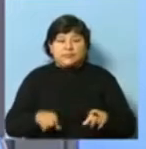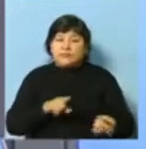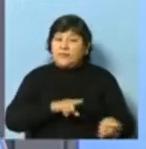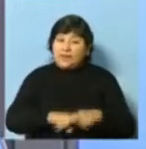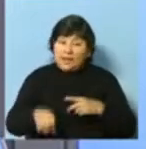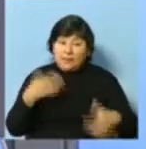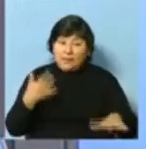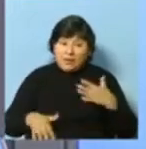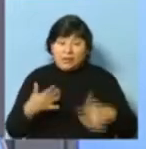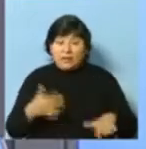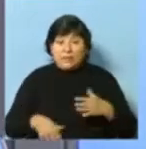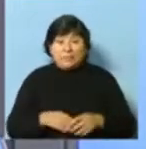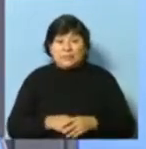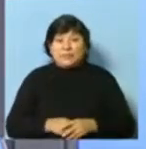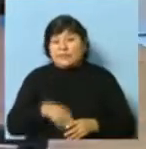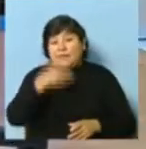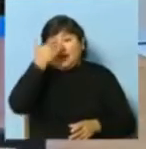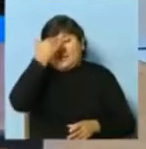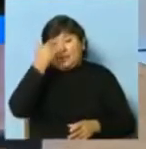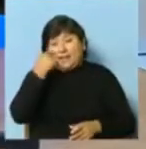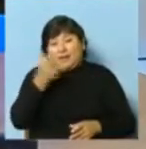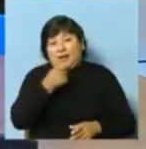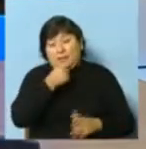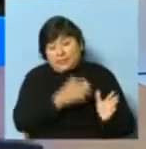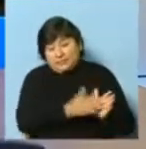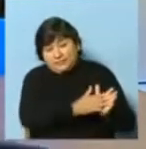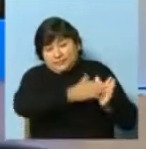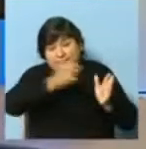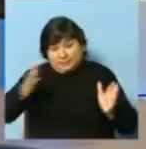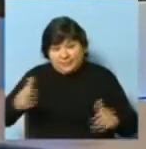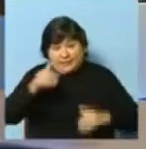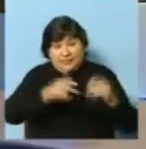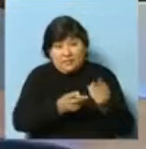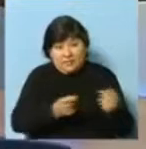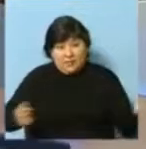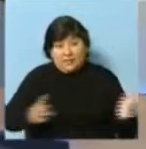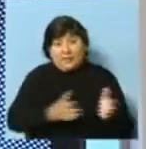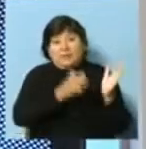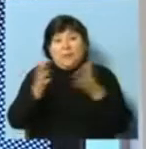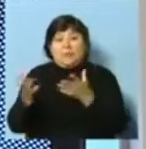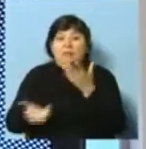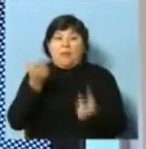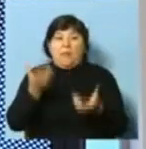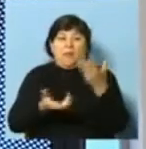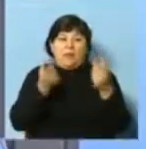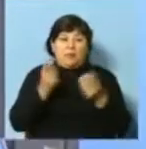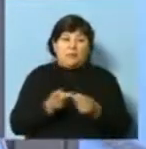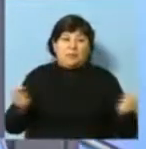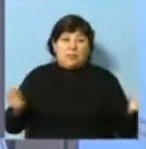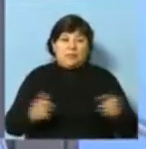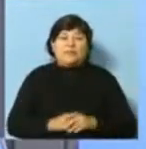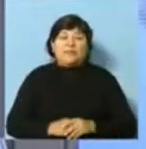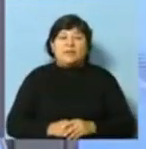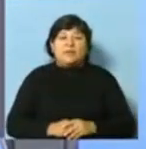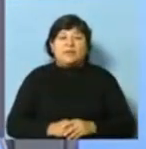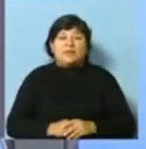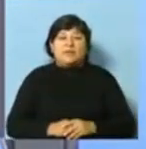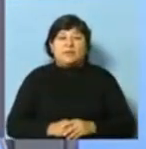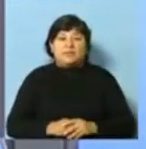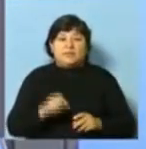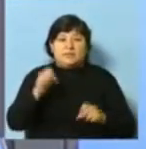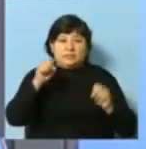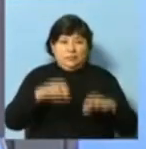pase esta elección en 15 días vamos a tener ayuda al principio de la campaña con multas a la